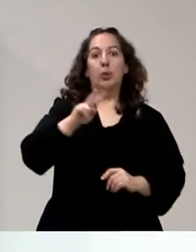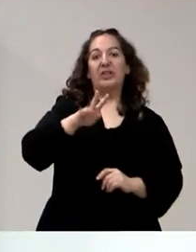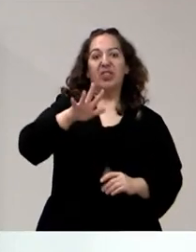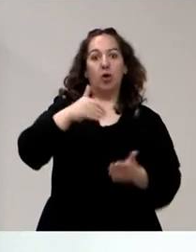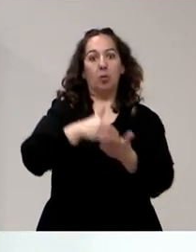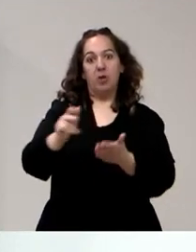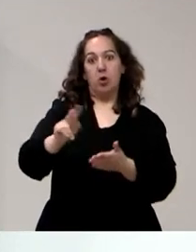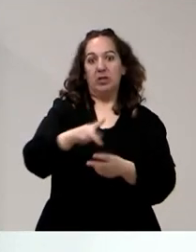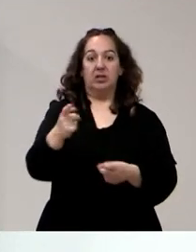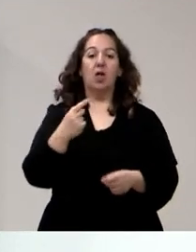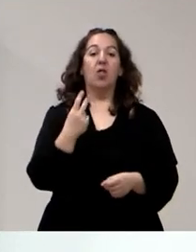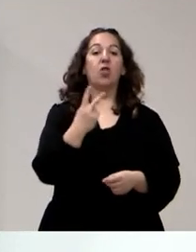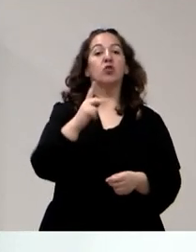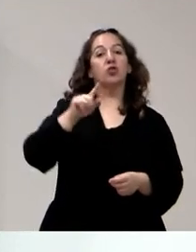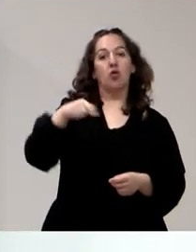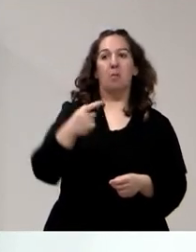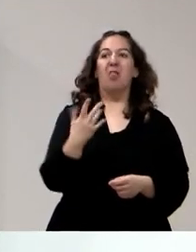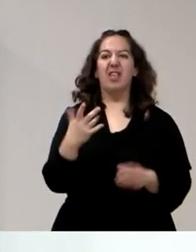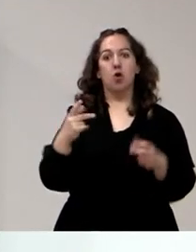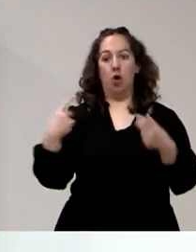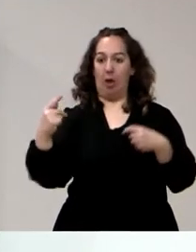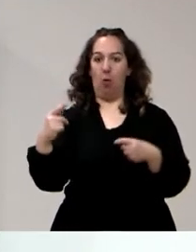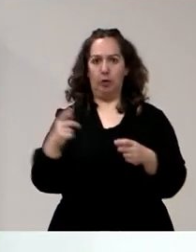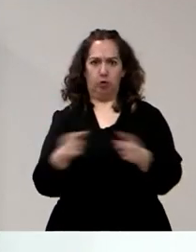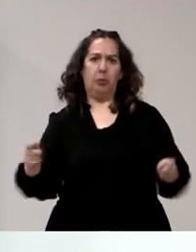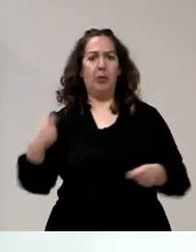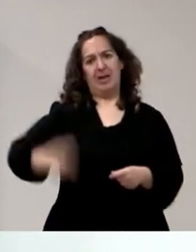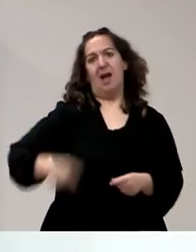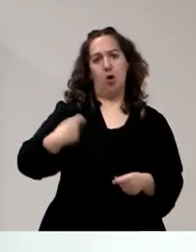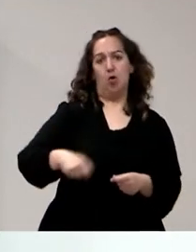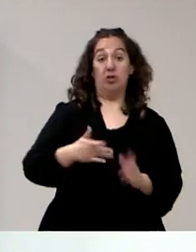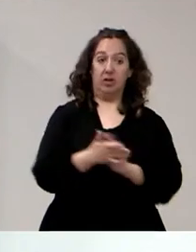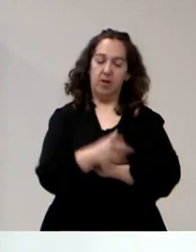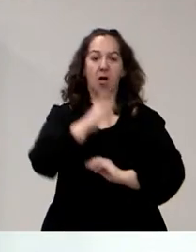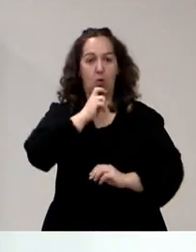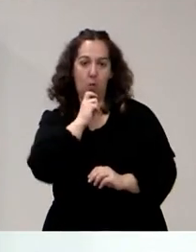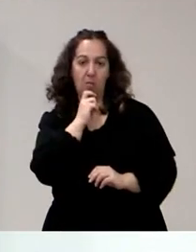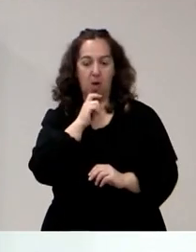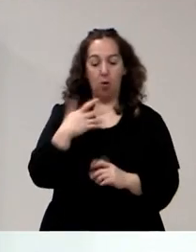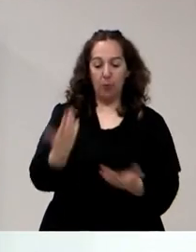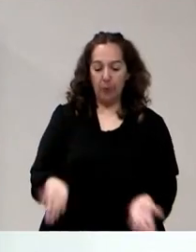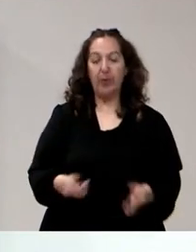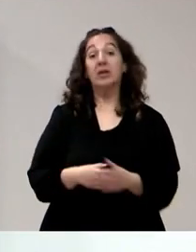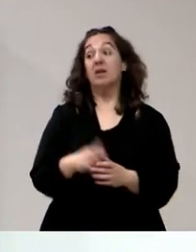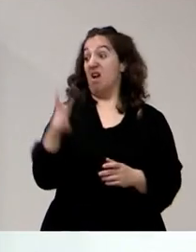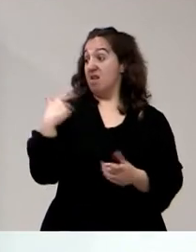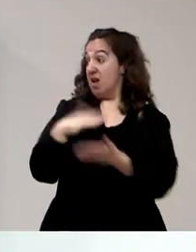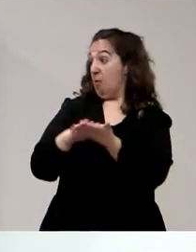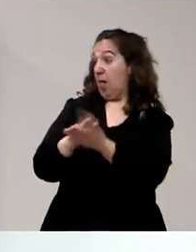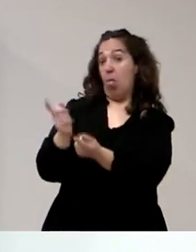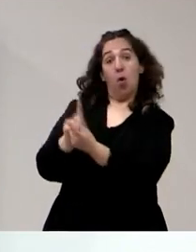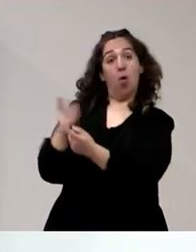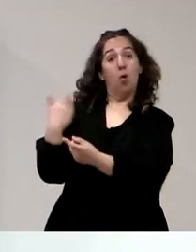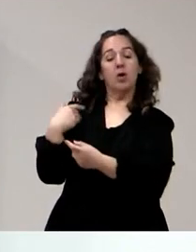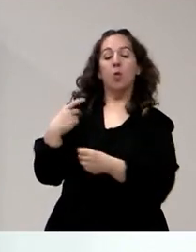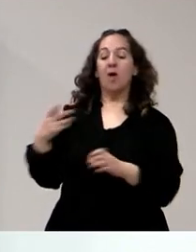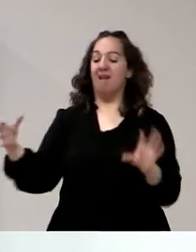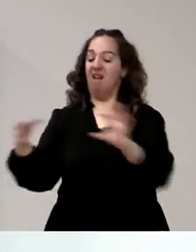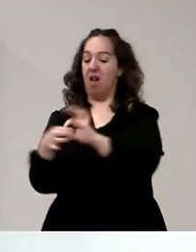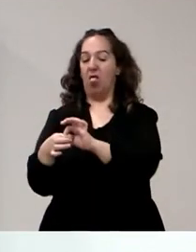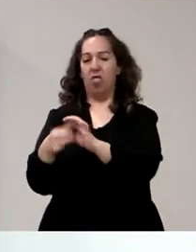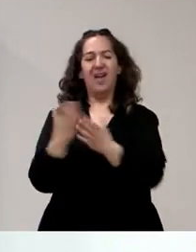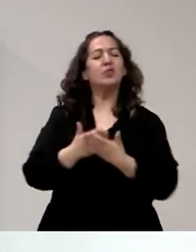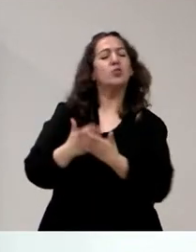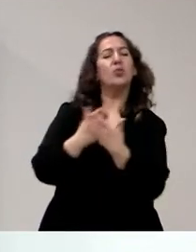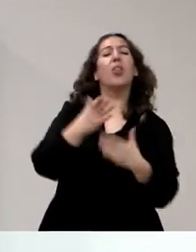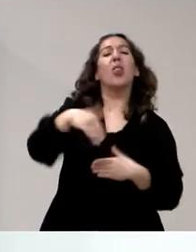2,5 km pues es indica sin duda alguna la enorme complejidad Ayer alguien me comentaba que Esta esta este enlace se había estudiado